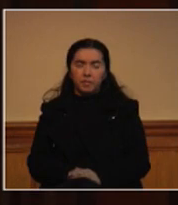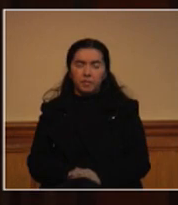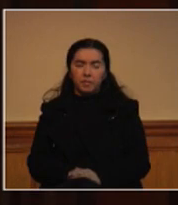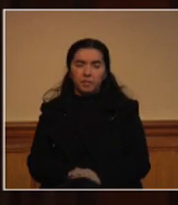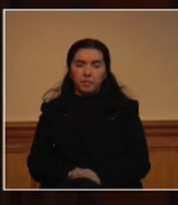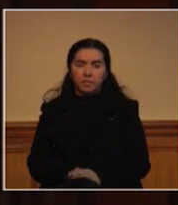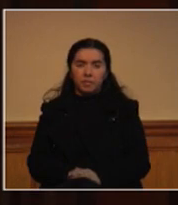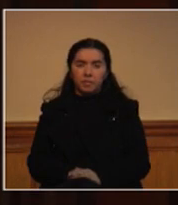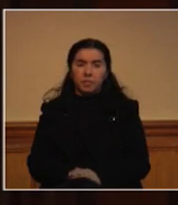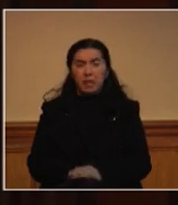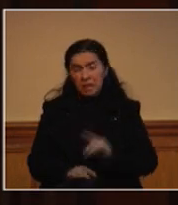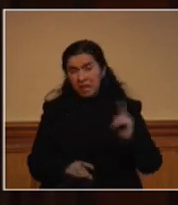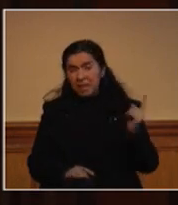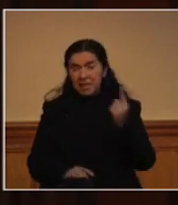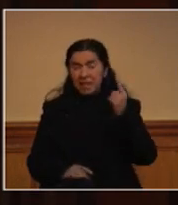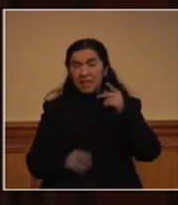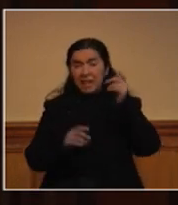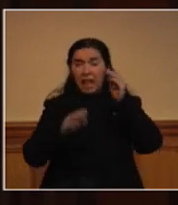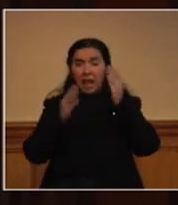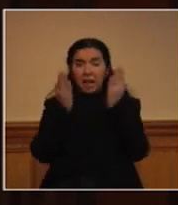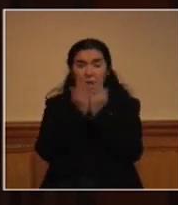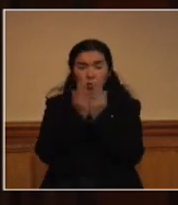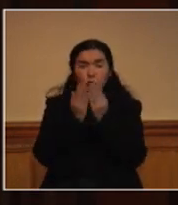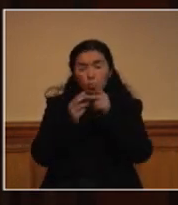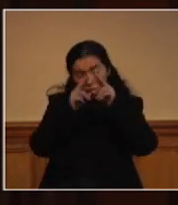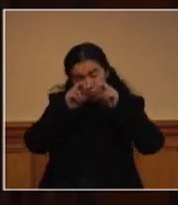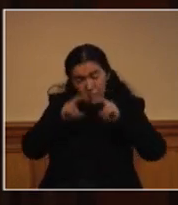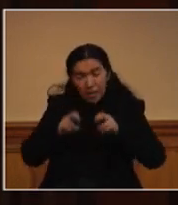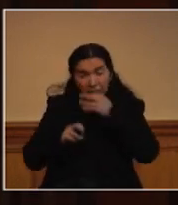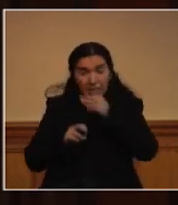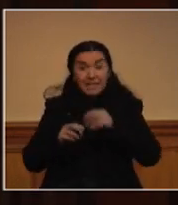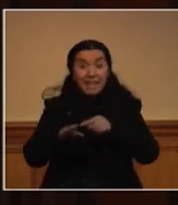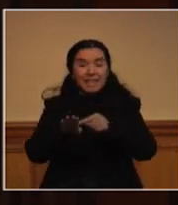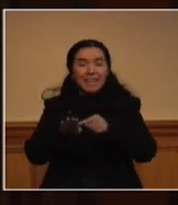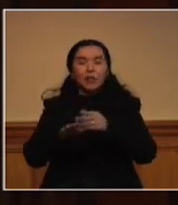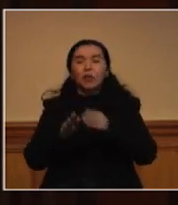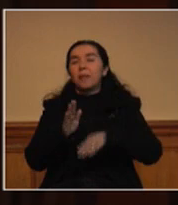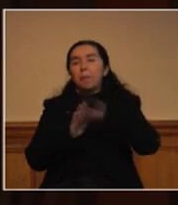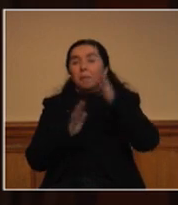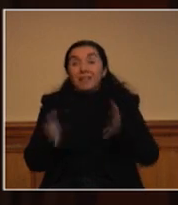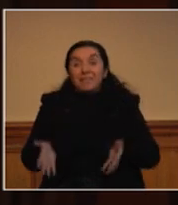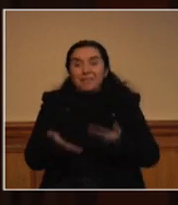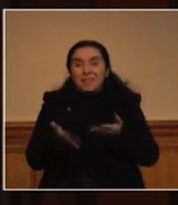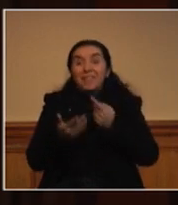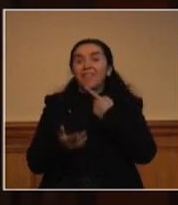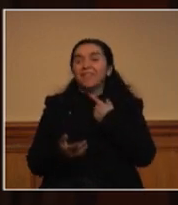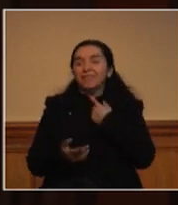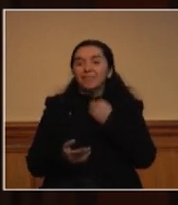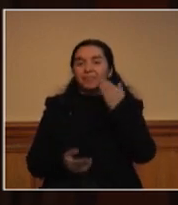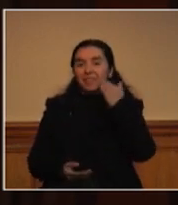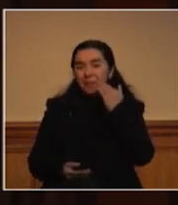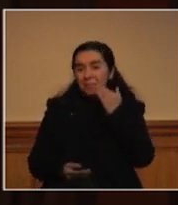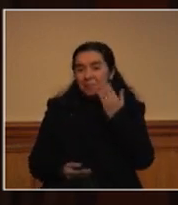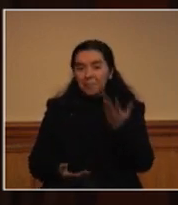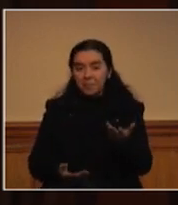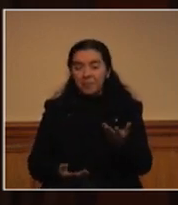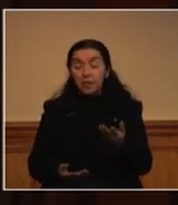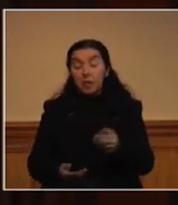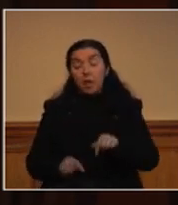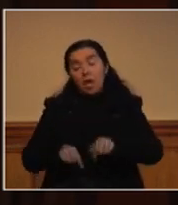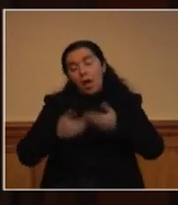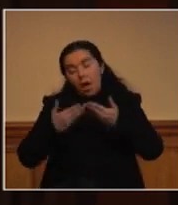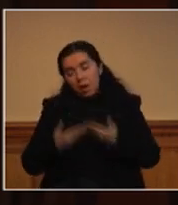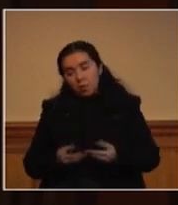En general, los estudios muestran que la tecnología es más motivadora e interesante para los niños y aunque actualmente